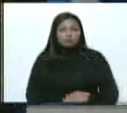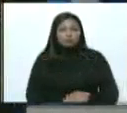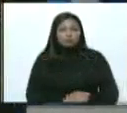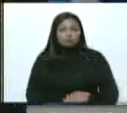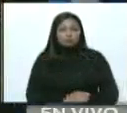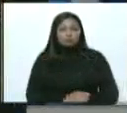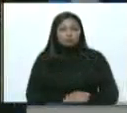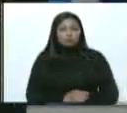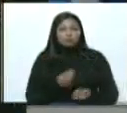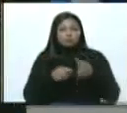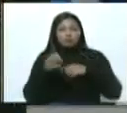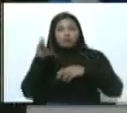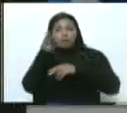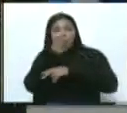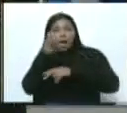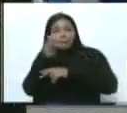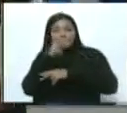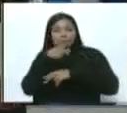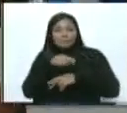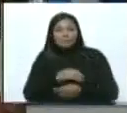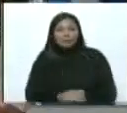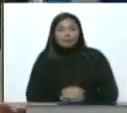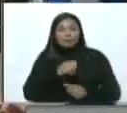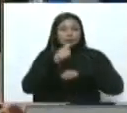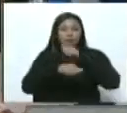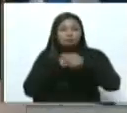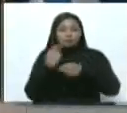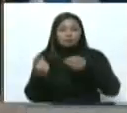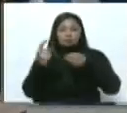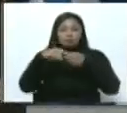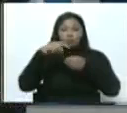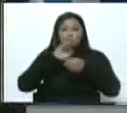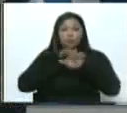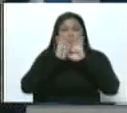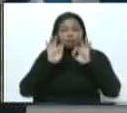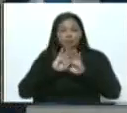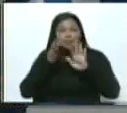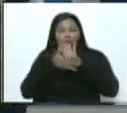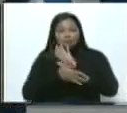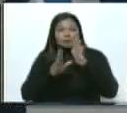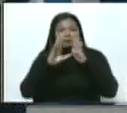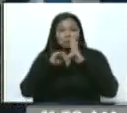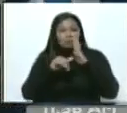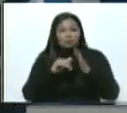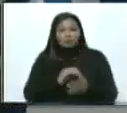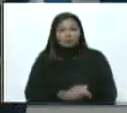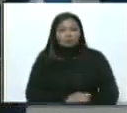tráfico de armas y asociación para delinquir.